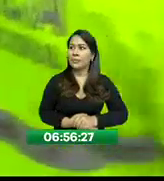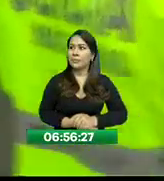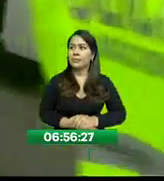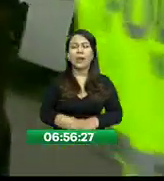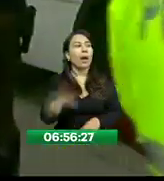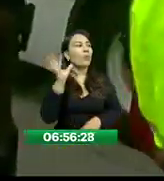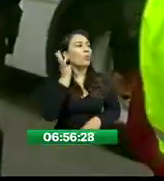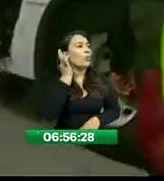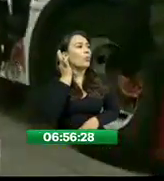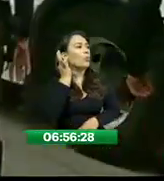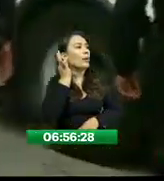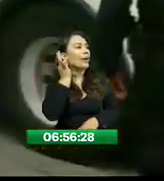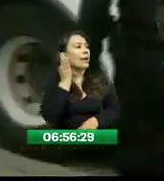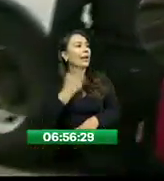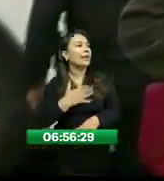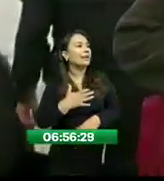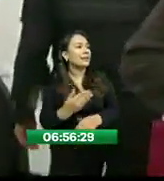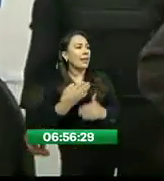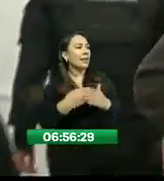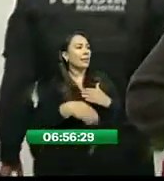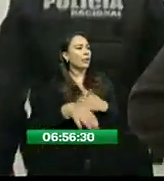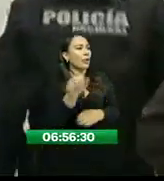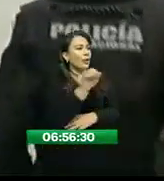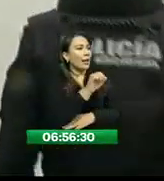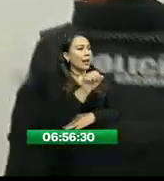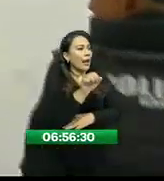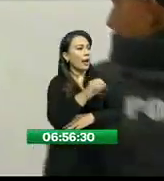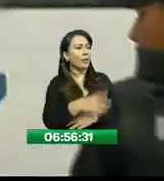Las damitas se quedan dentro del vehículo y los caballeros